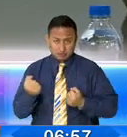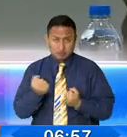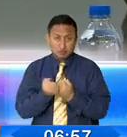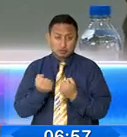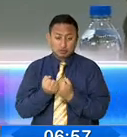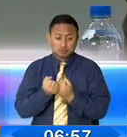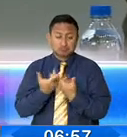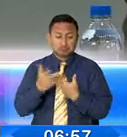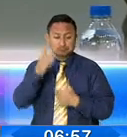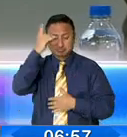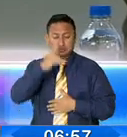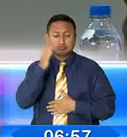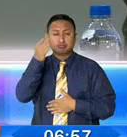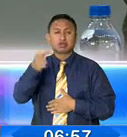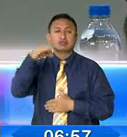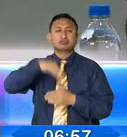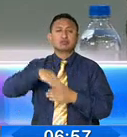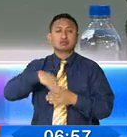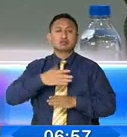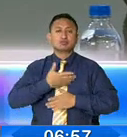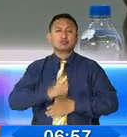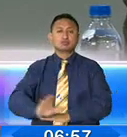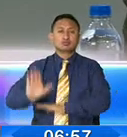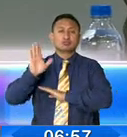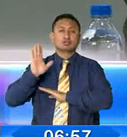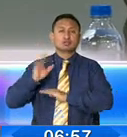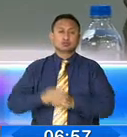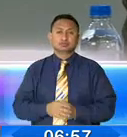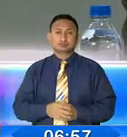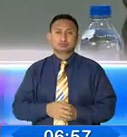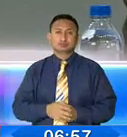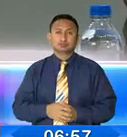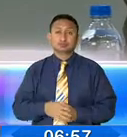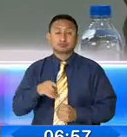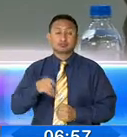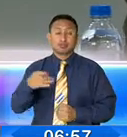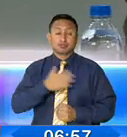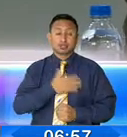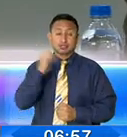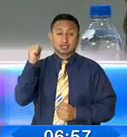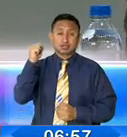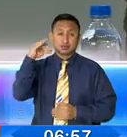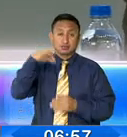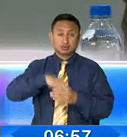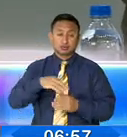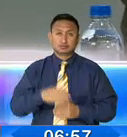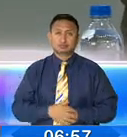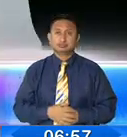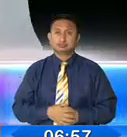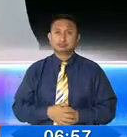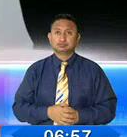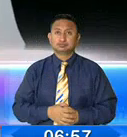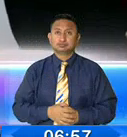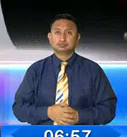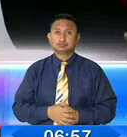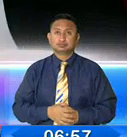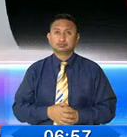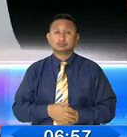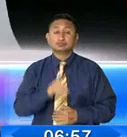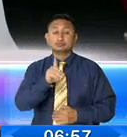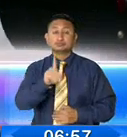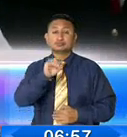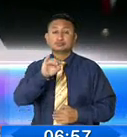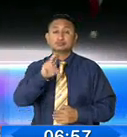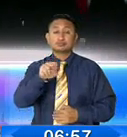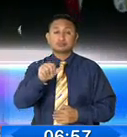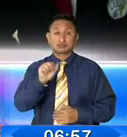decidieron ir por un compromiso cívico a ejercer su derecho ciudadano. Diana Tamaín, presidenta del